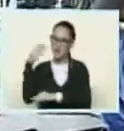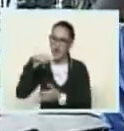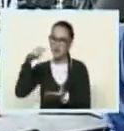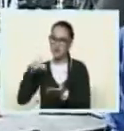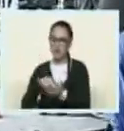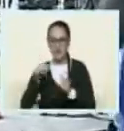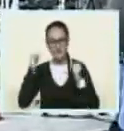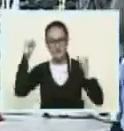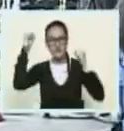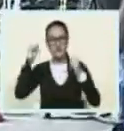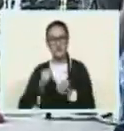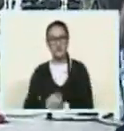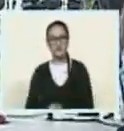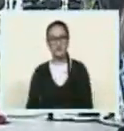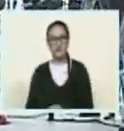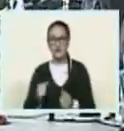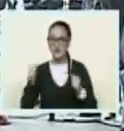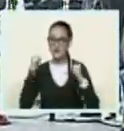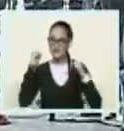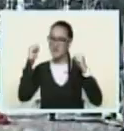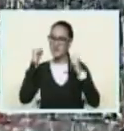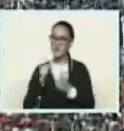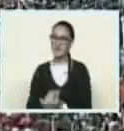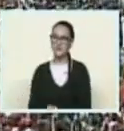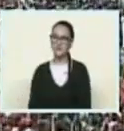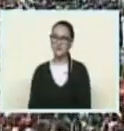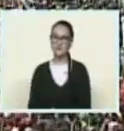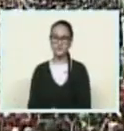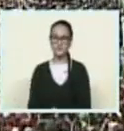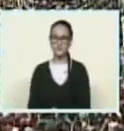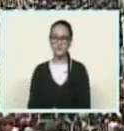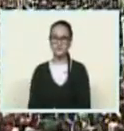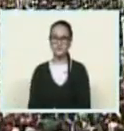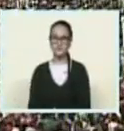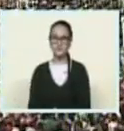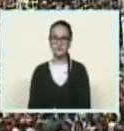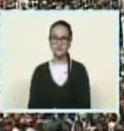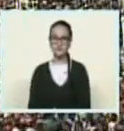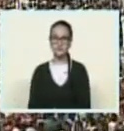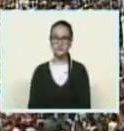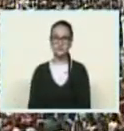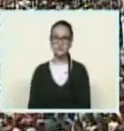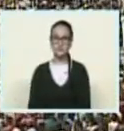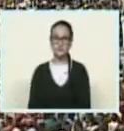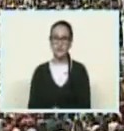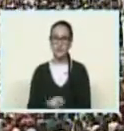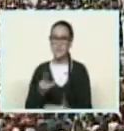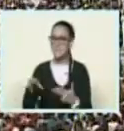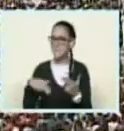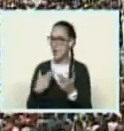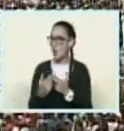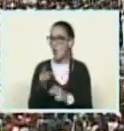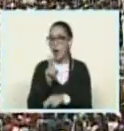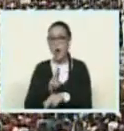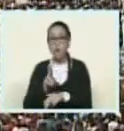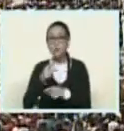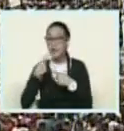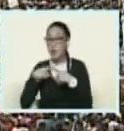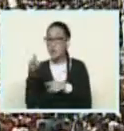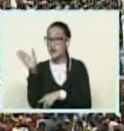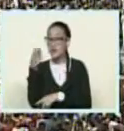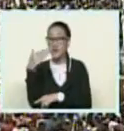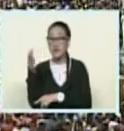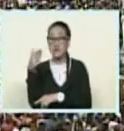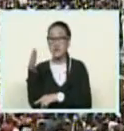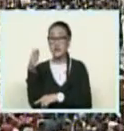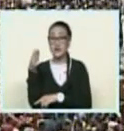nacional! ¡Que viva la bandera nacional! Que más nunca usen un tricolor que